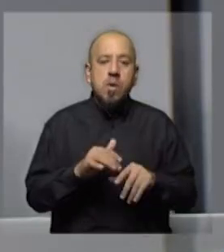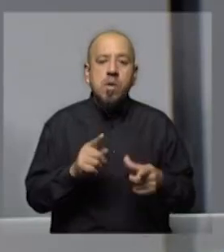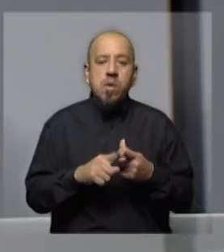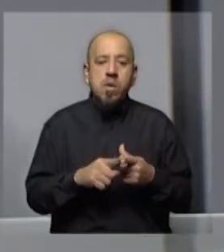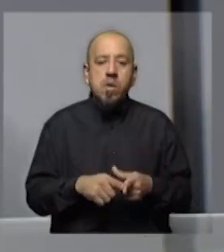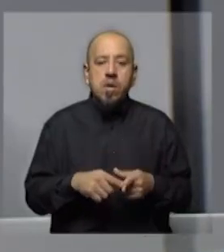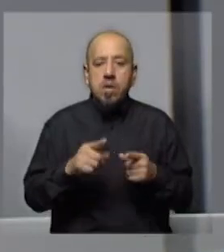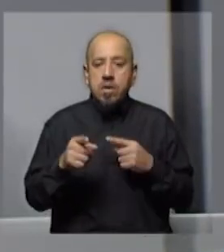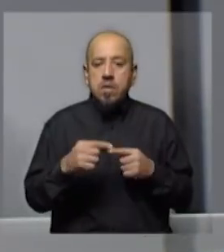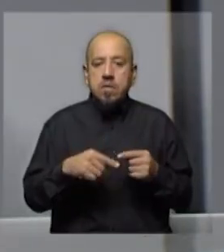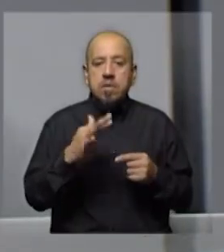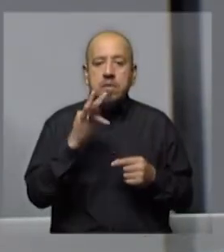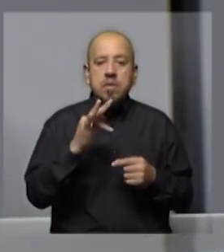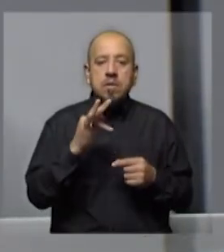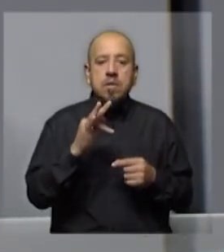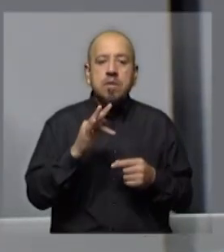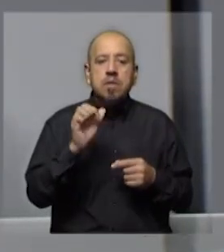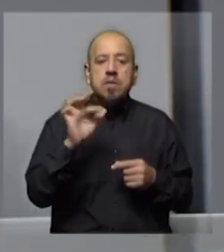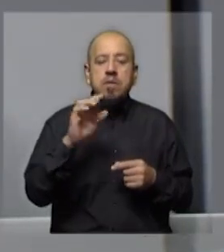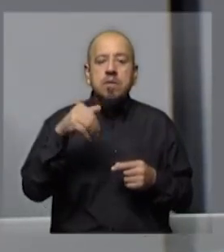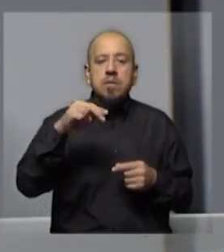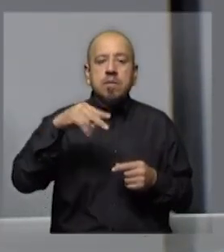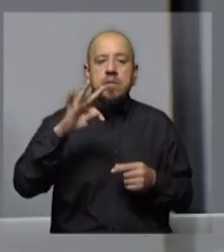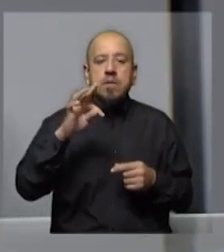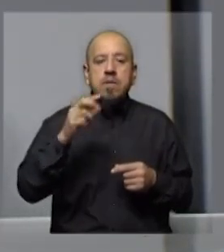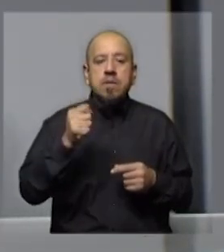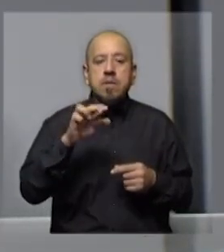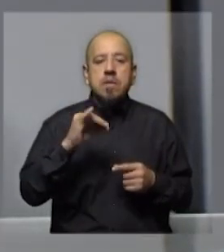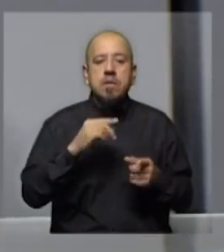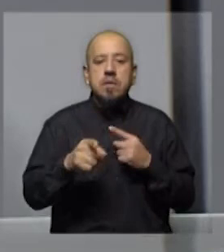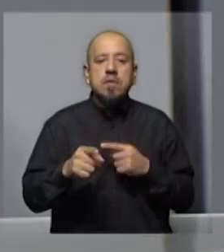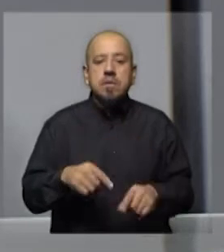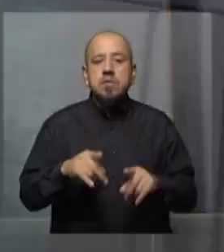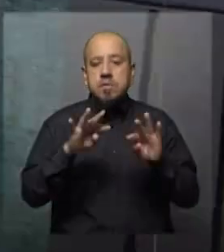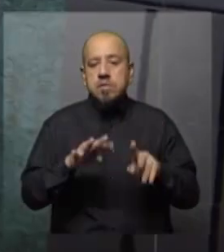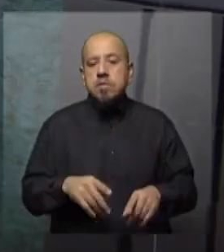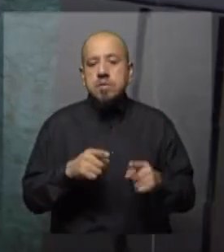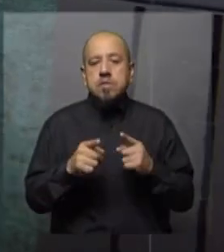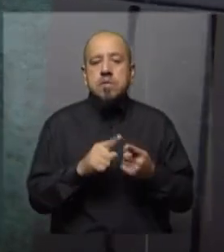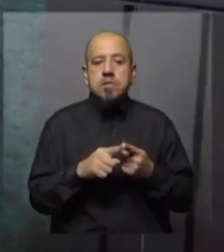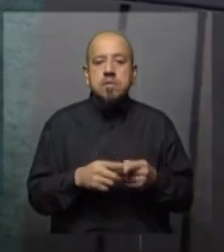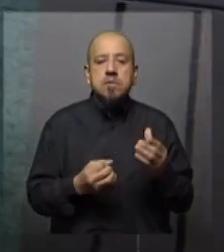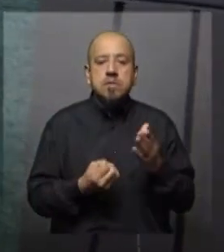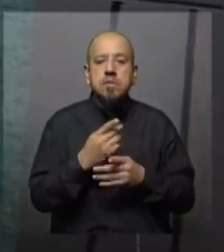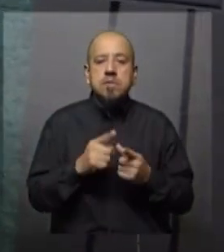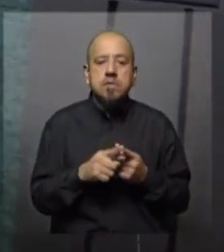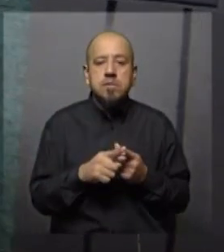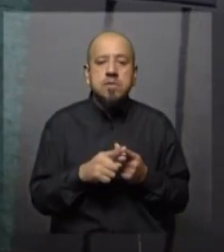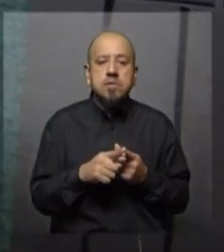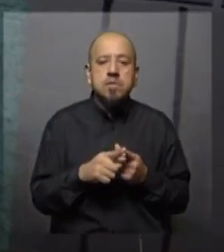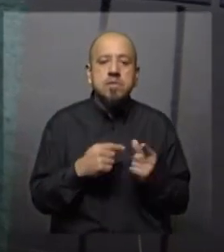si seguía salta inmediatamente fermentario Carlos baferrere es lo primero te aparece el texto puro muy moderno